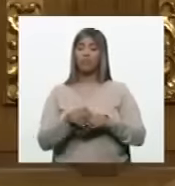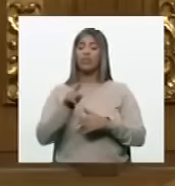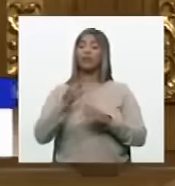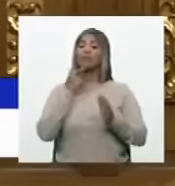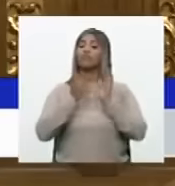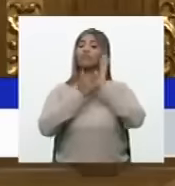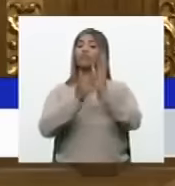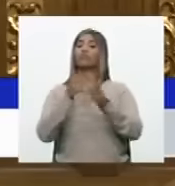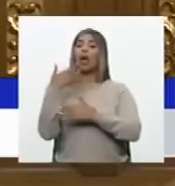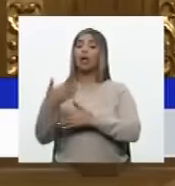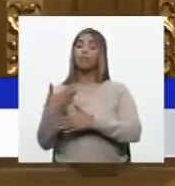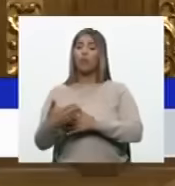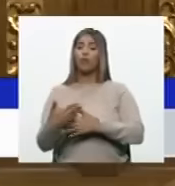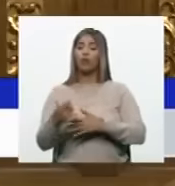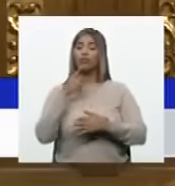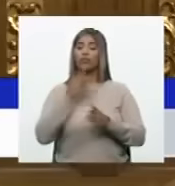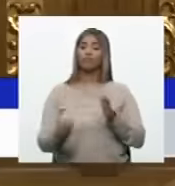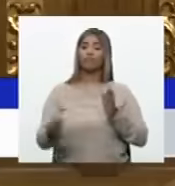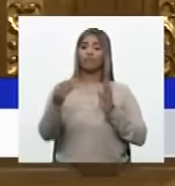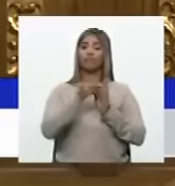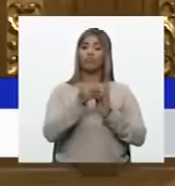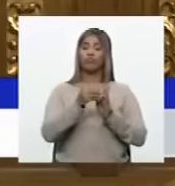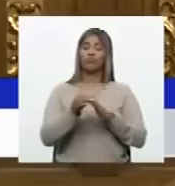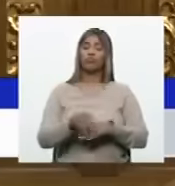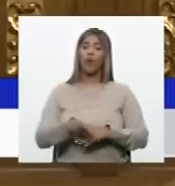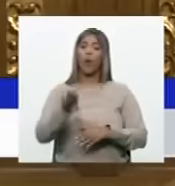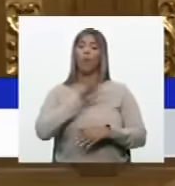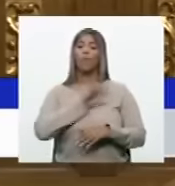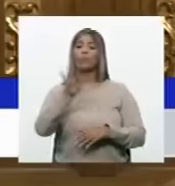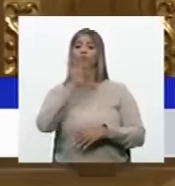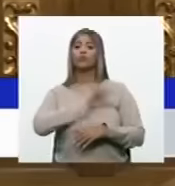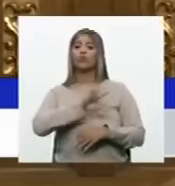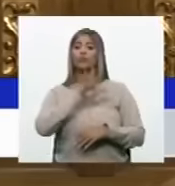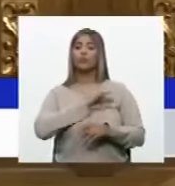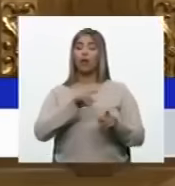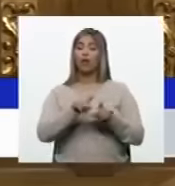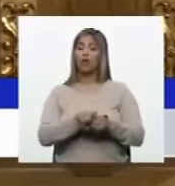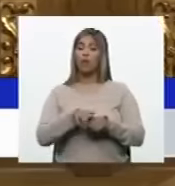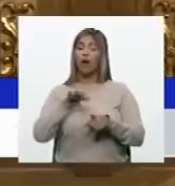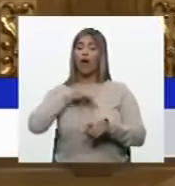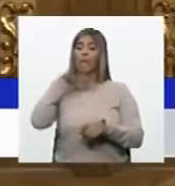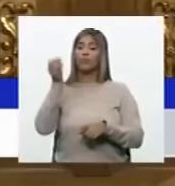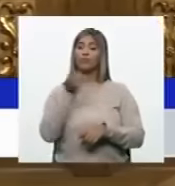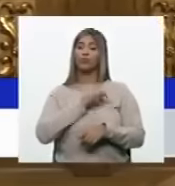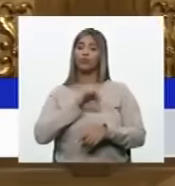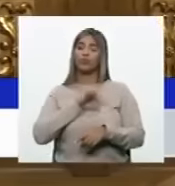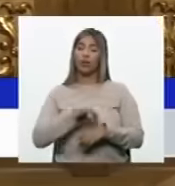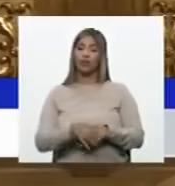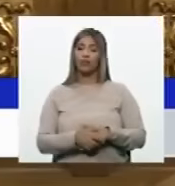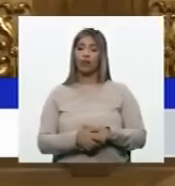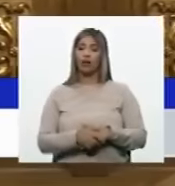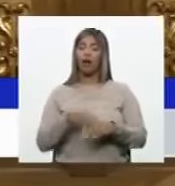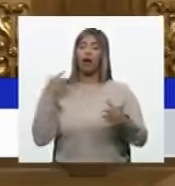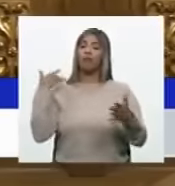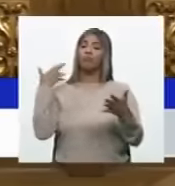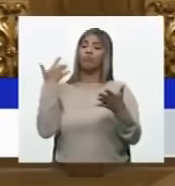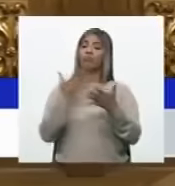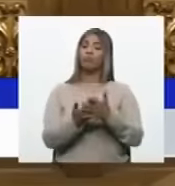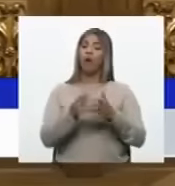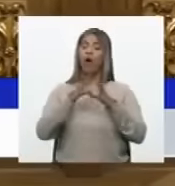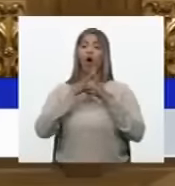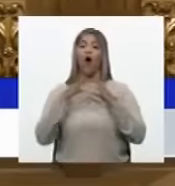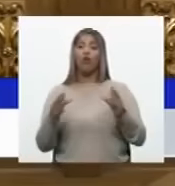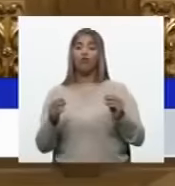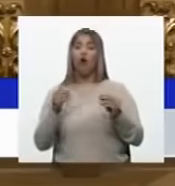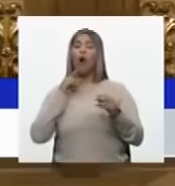la importancia de injertar la propiedad social como el espíritu socialista a lo largo de toda